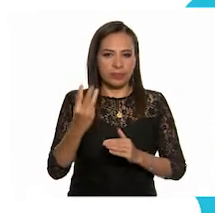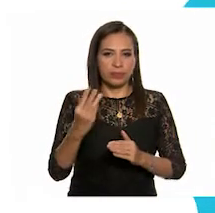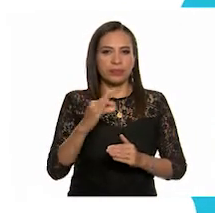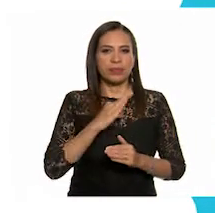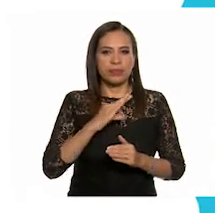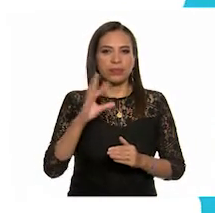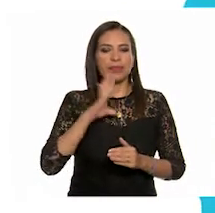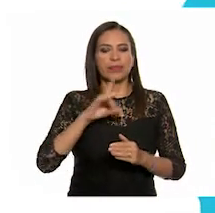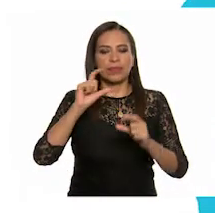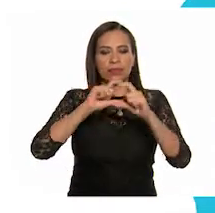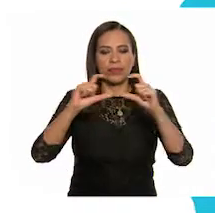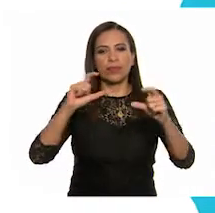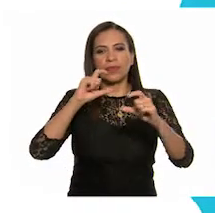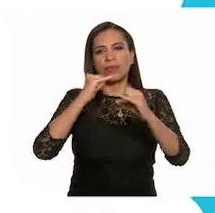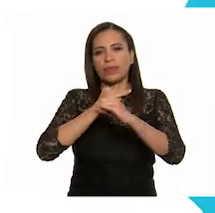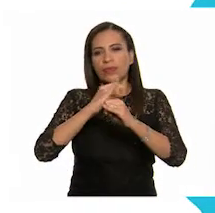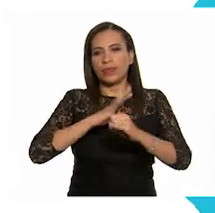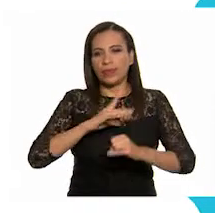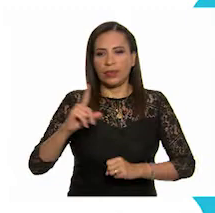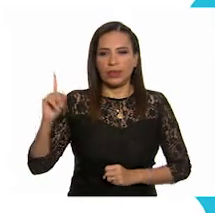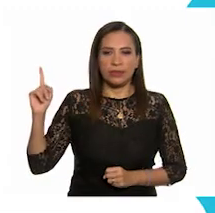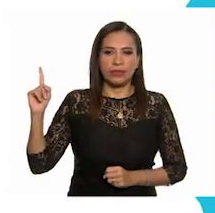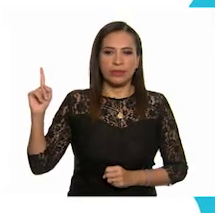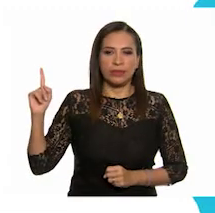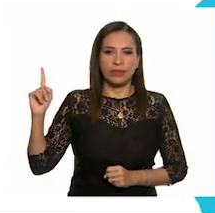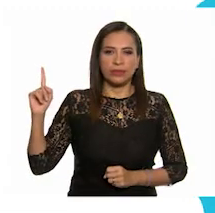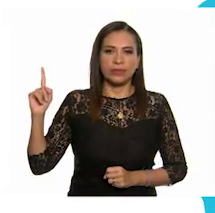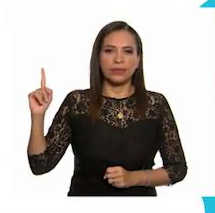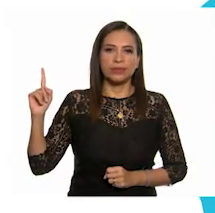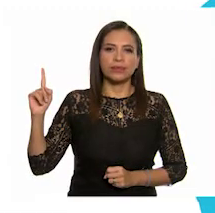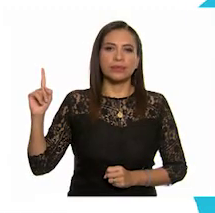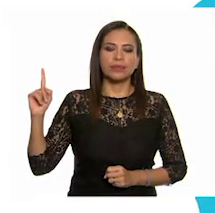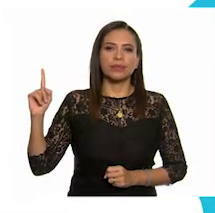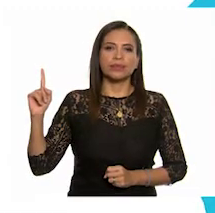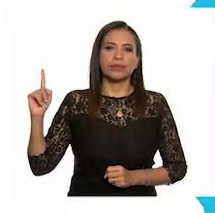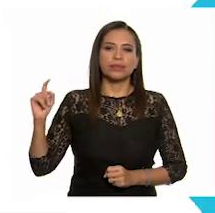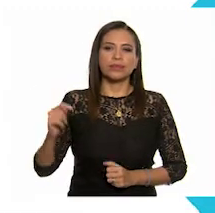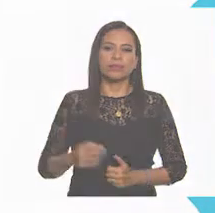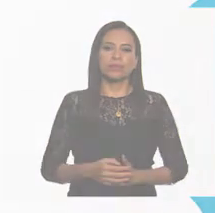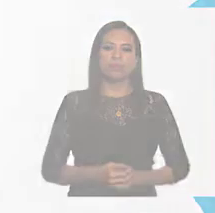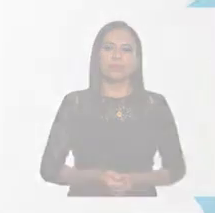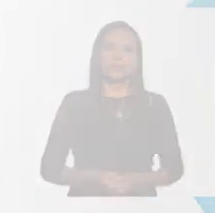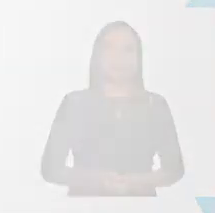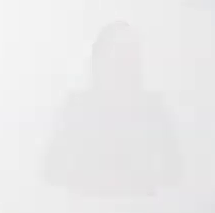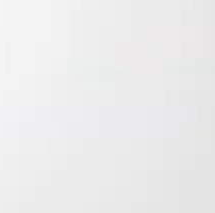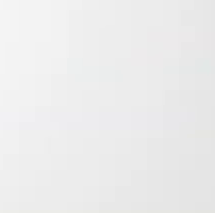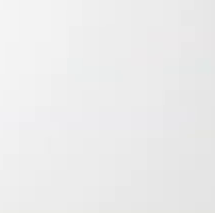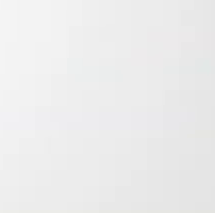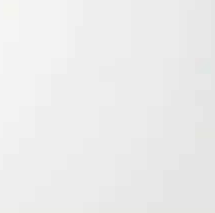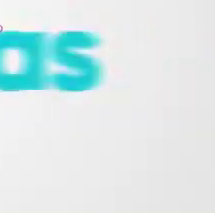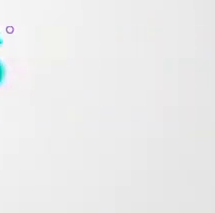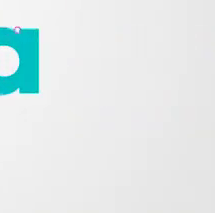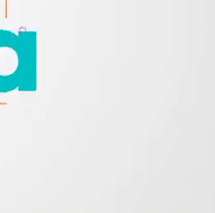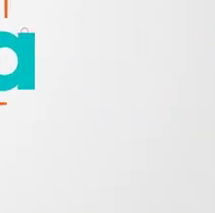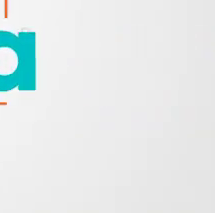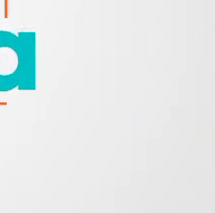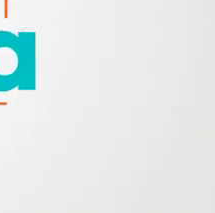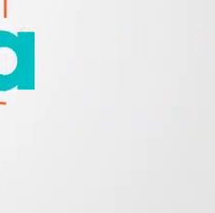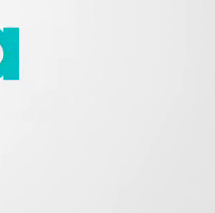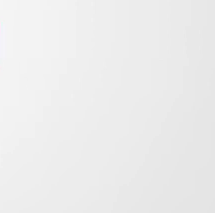3, los puedes encontrar en la siguiente liga: aprendeencasa.cep.gov.mx.